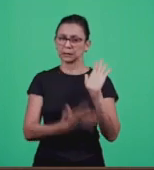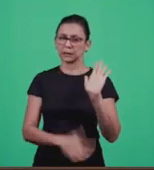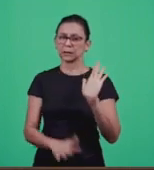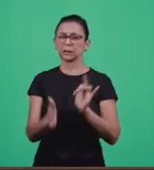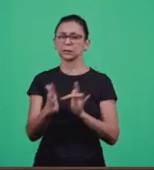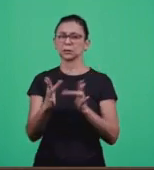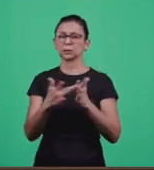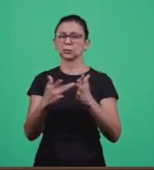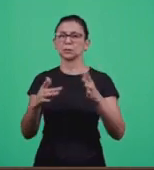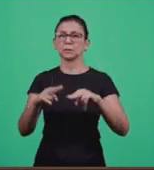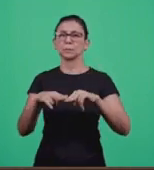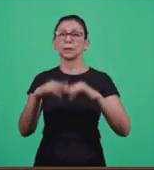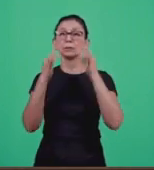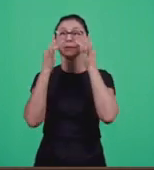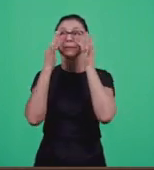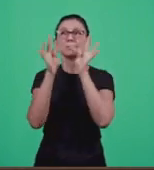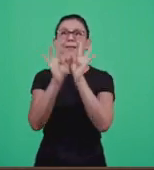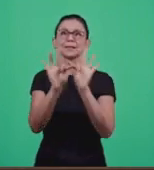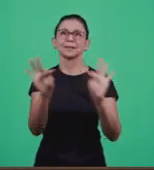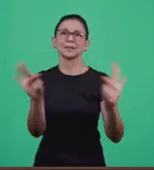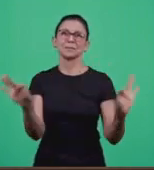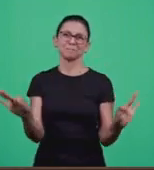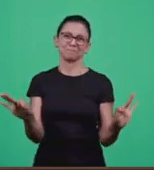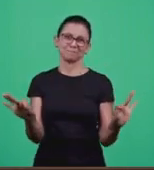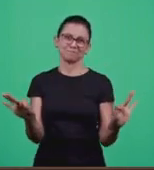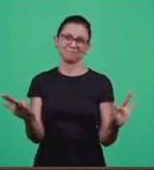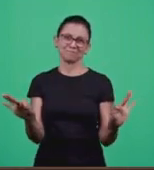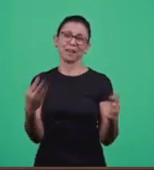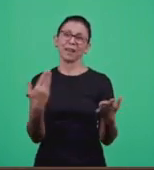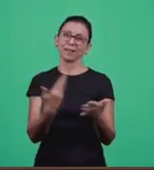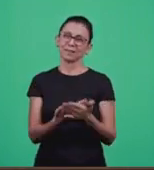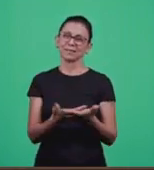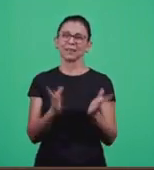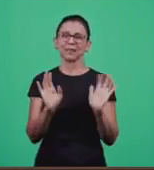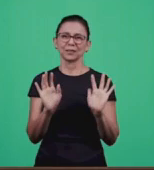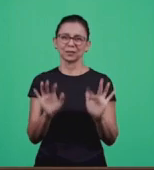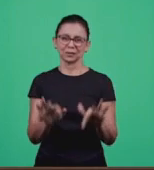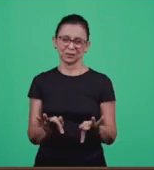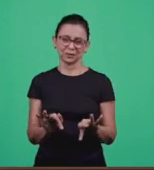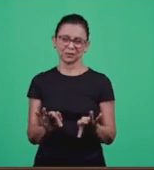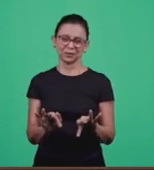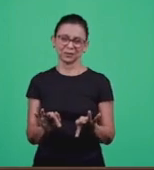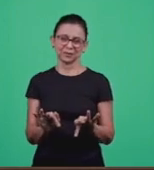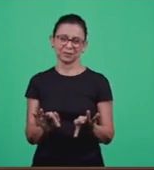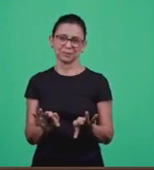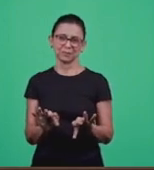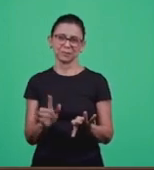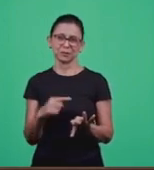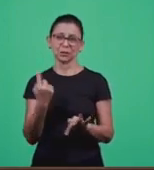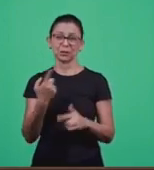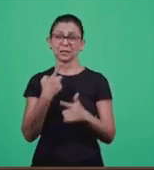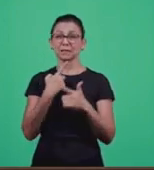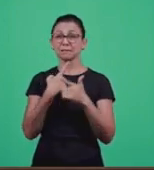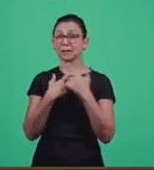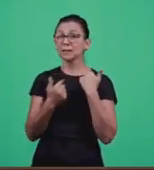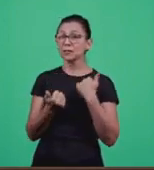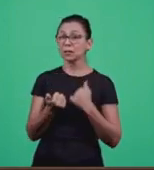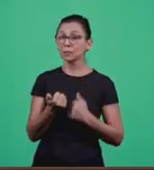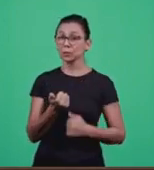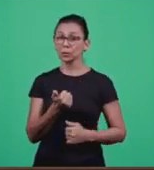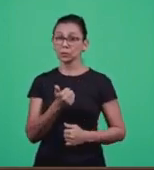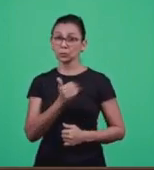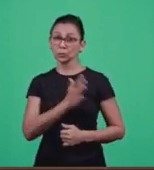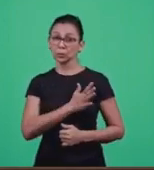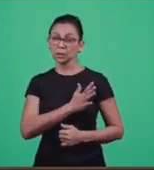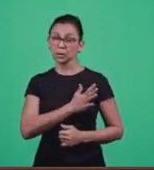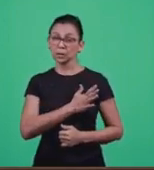de la sangre del Cordero y de la palabra. Nuestra clase está terminando, pero